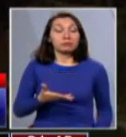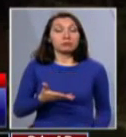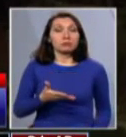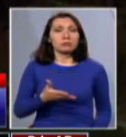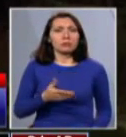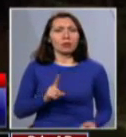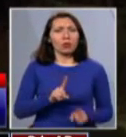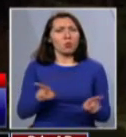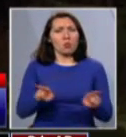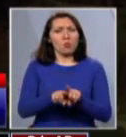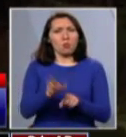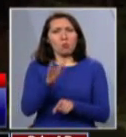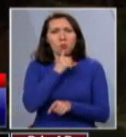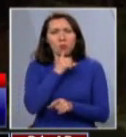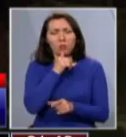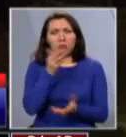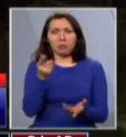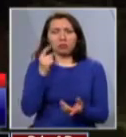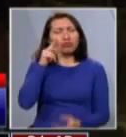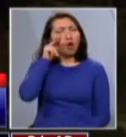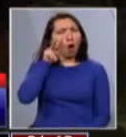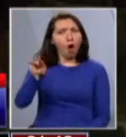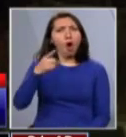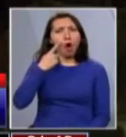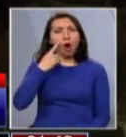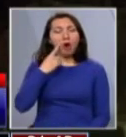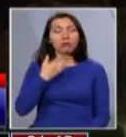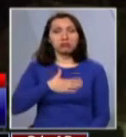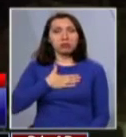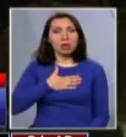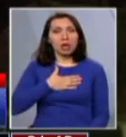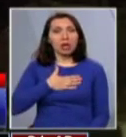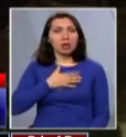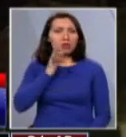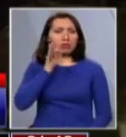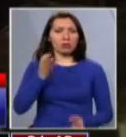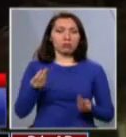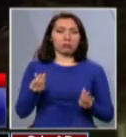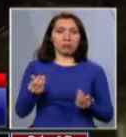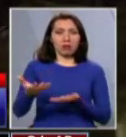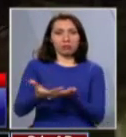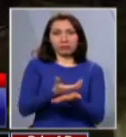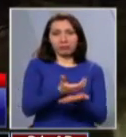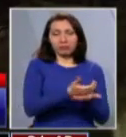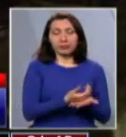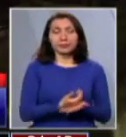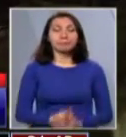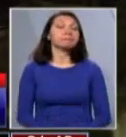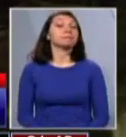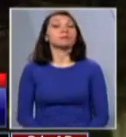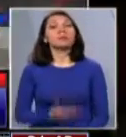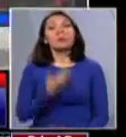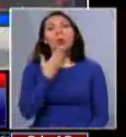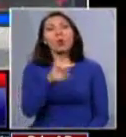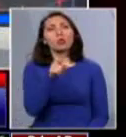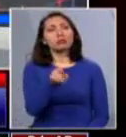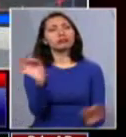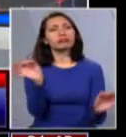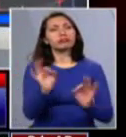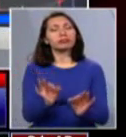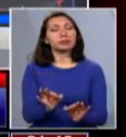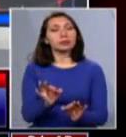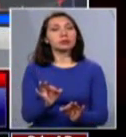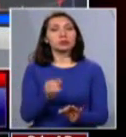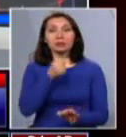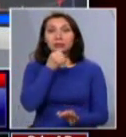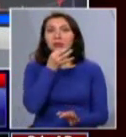no no calza con una persona que quisiera enriquecerse de ninguna manera cuando la justificación justamente es